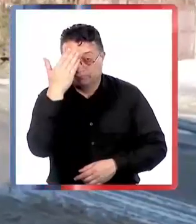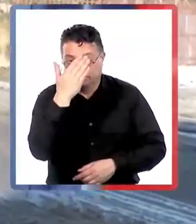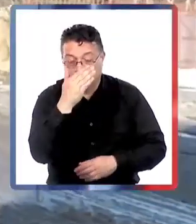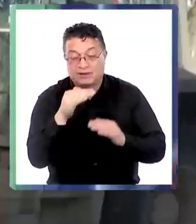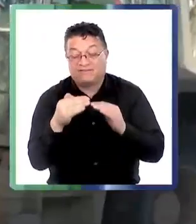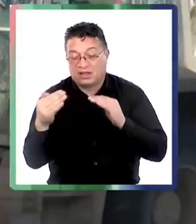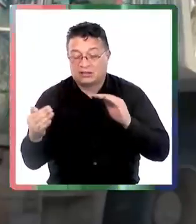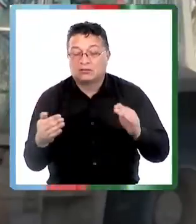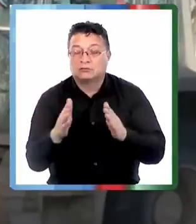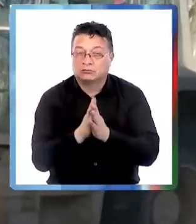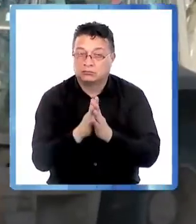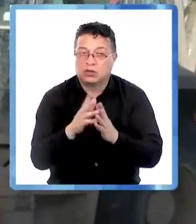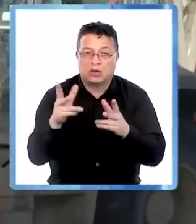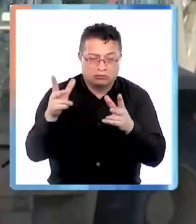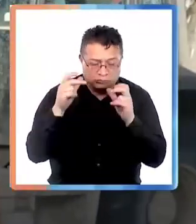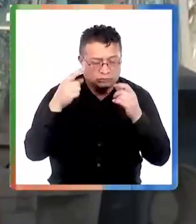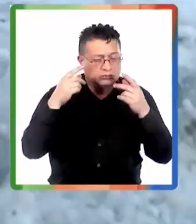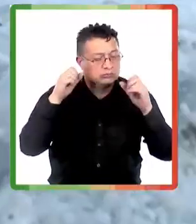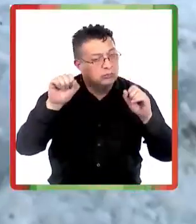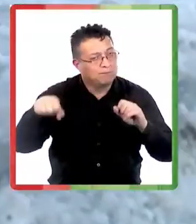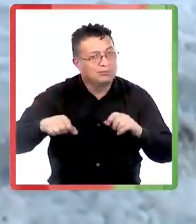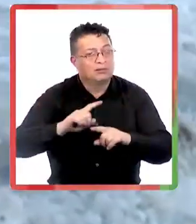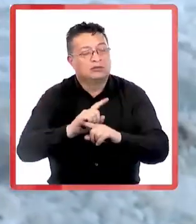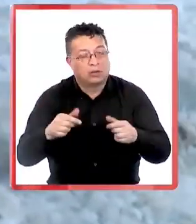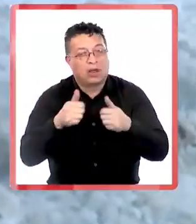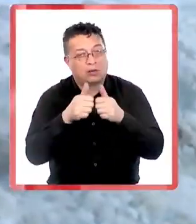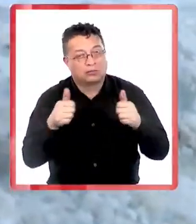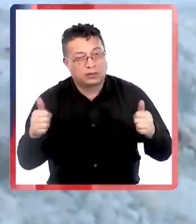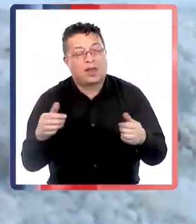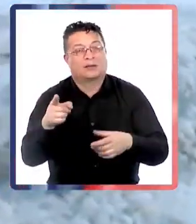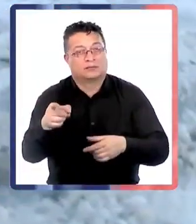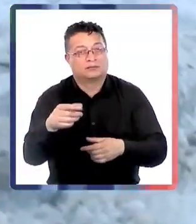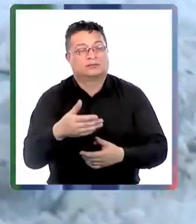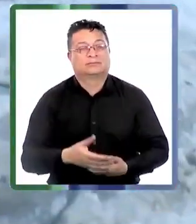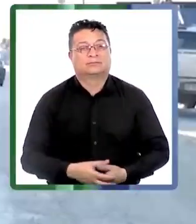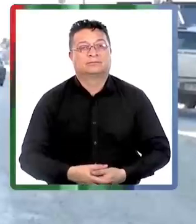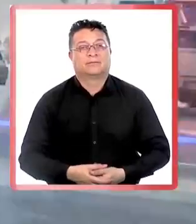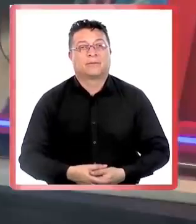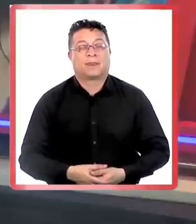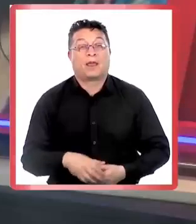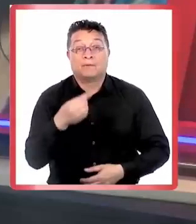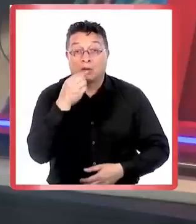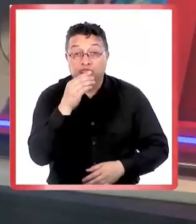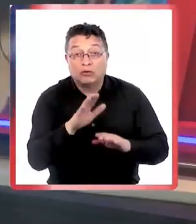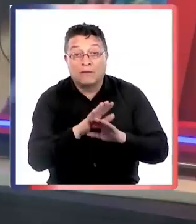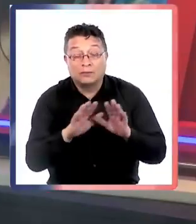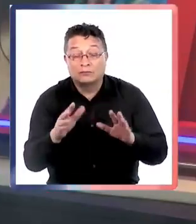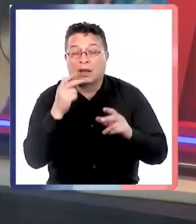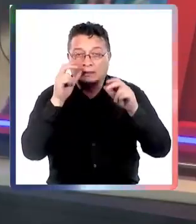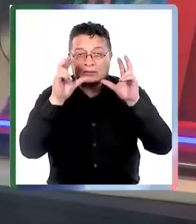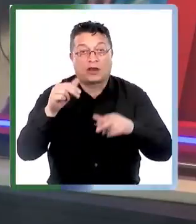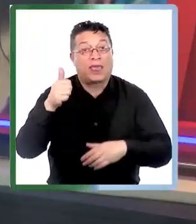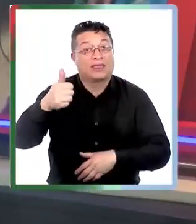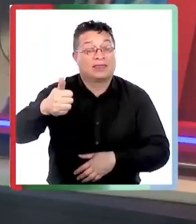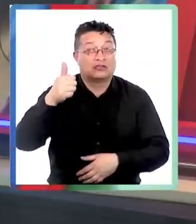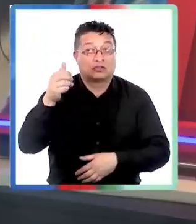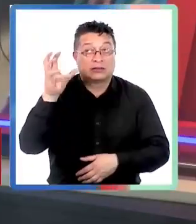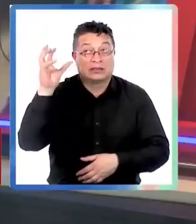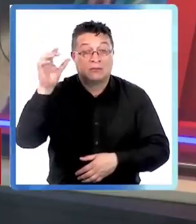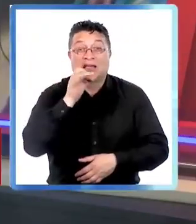de estos vecinos sean escuchadas en el plazo más breve posible por las autoridades competentes. Y antes de cerrar, mucha atención, la